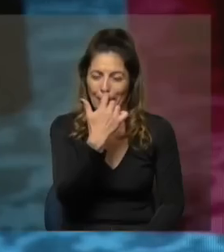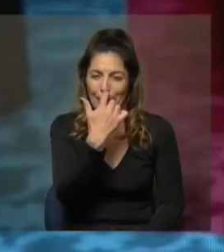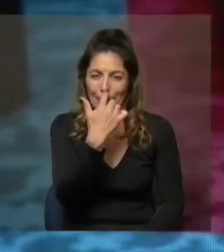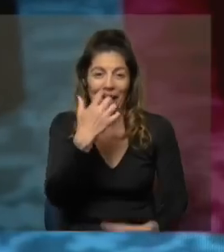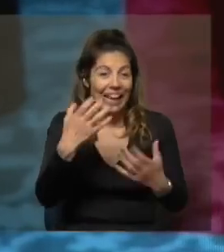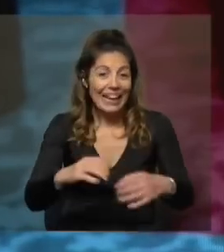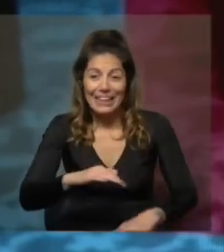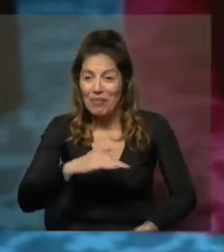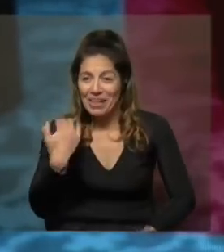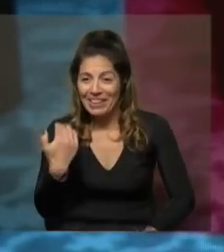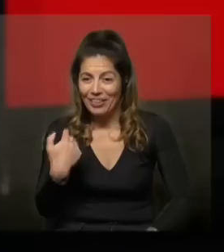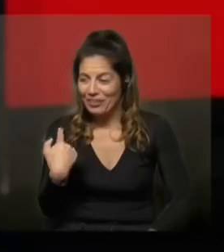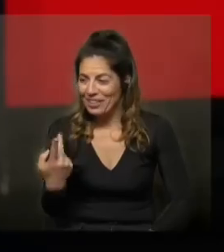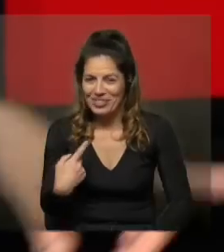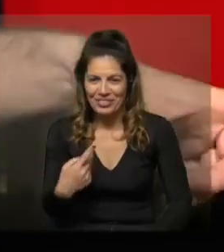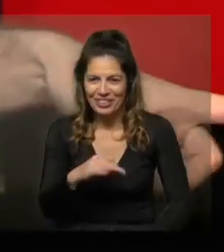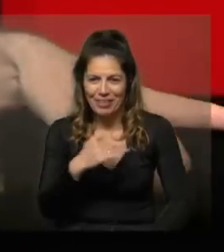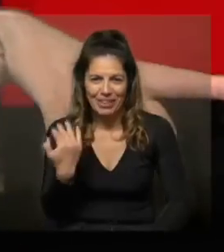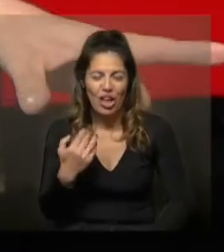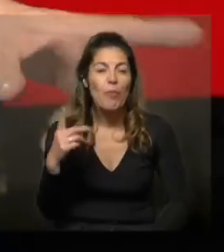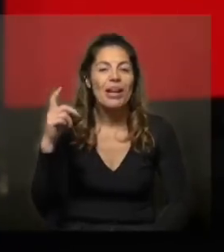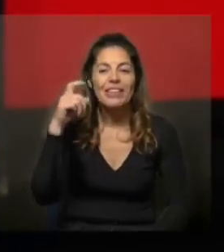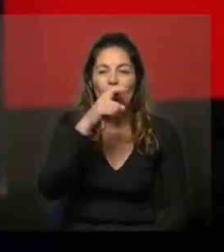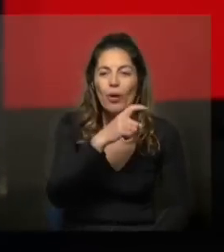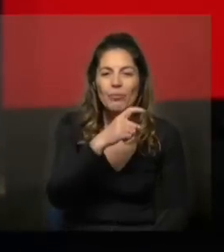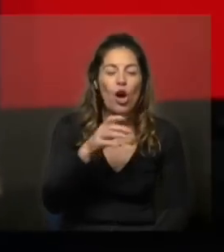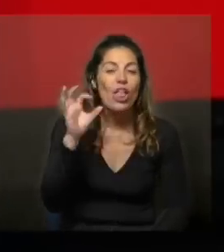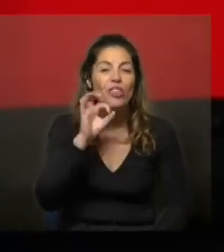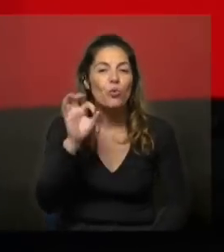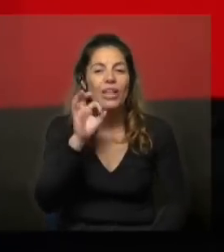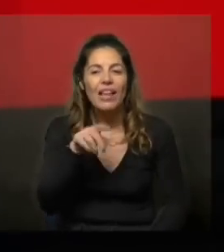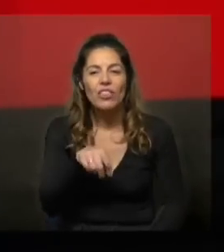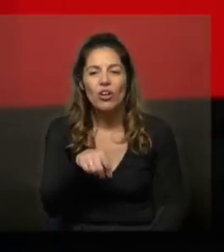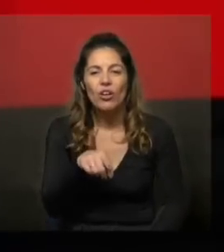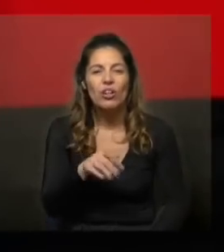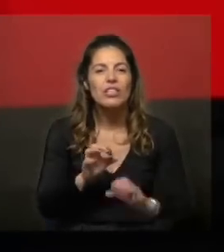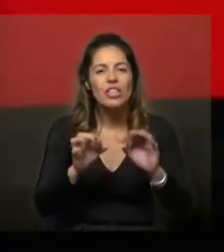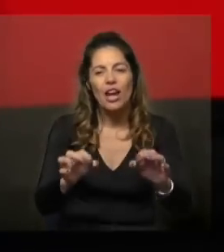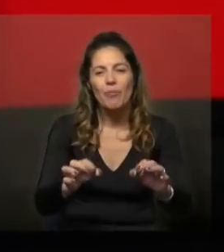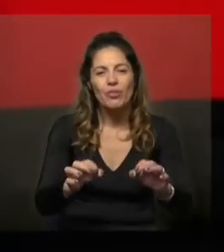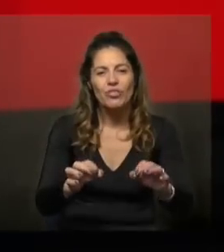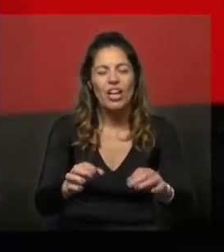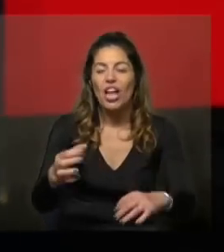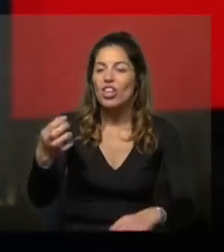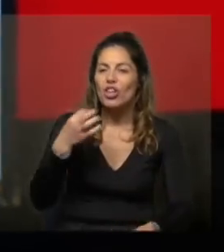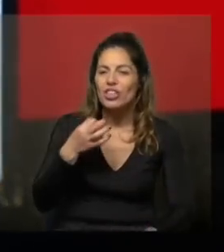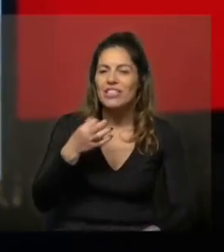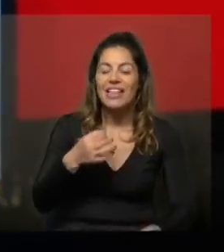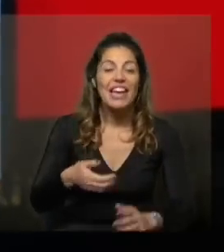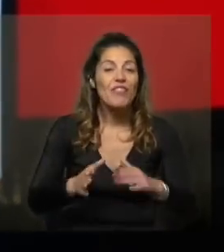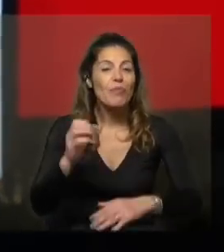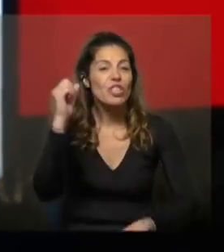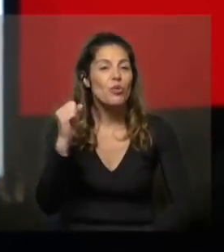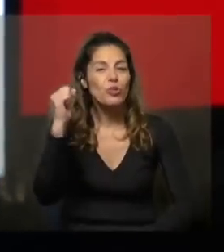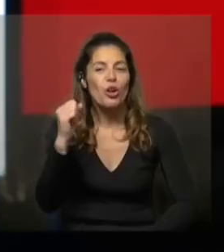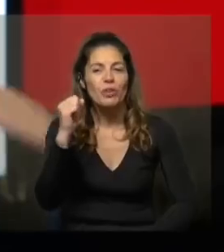matar y después en tacuarembó fue el durazno el durazno fue que llegamos y nos dicen y vamos a hacer un ómnibus todos